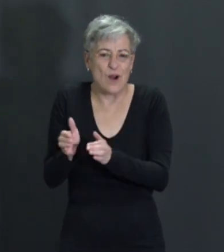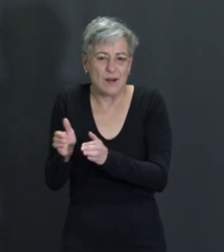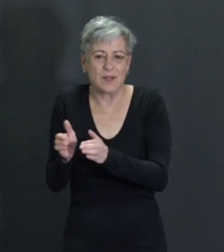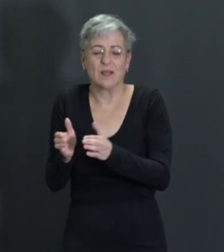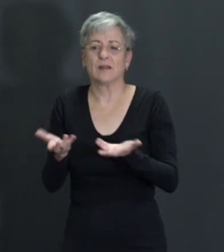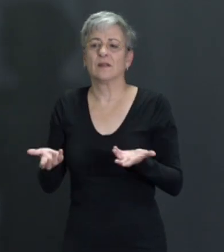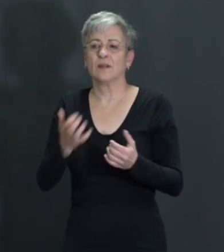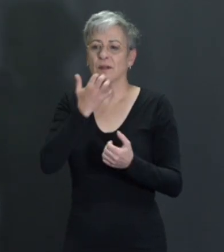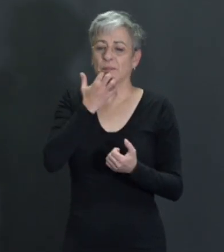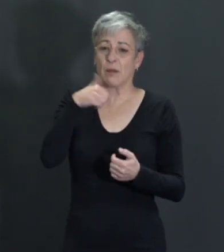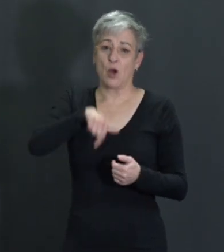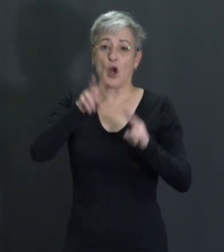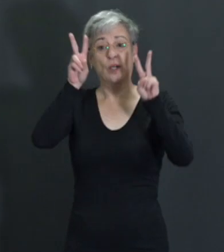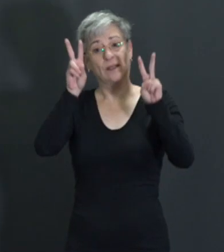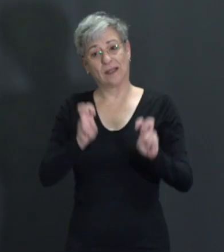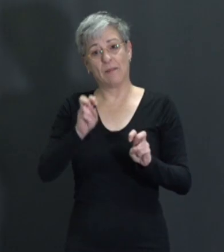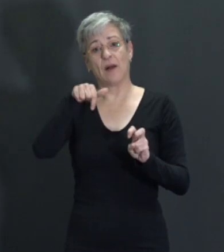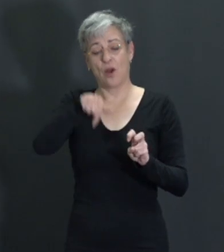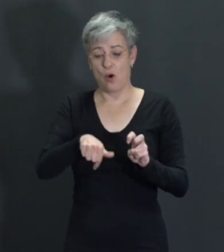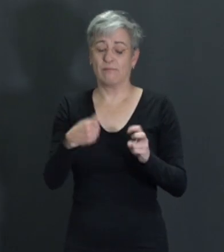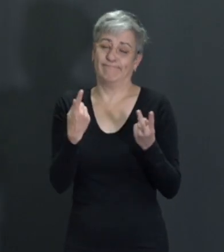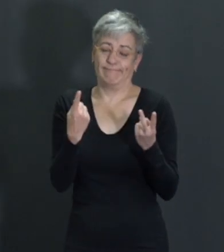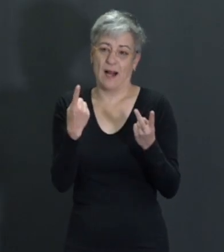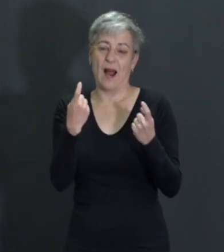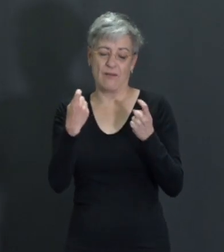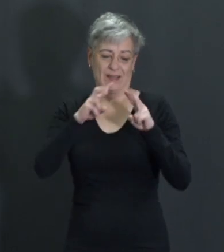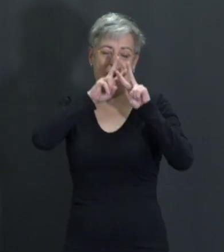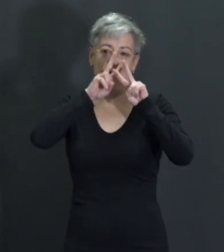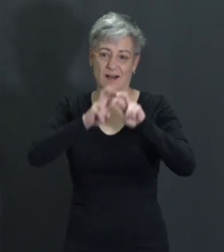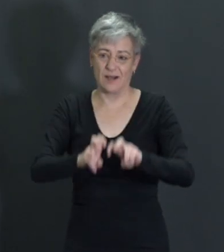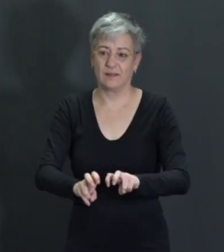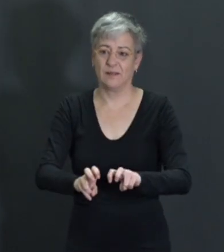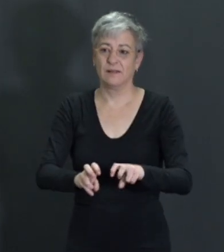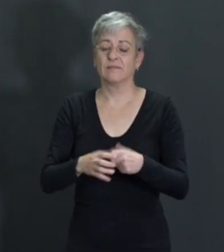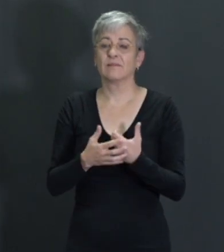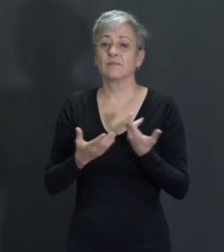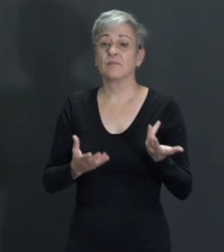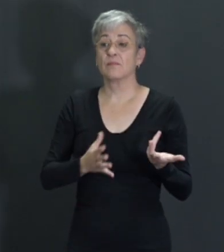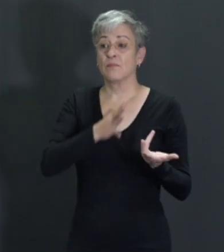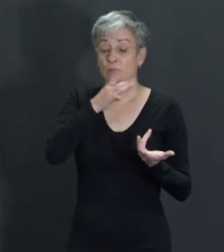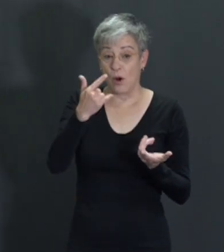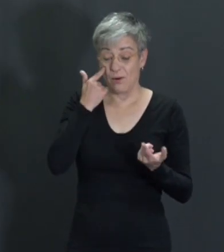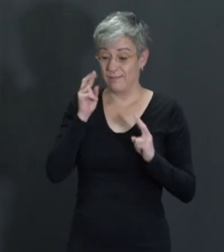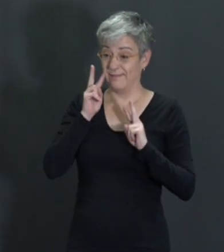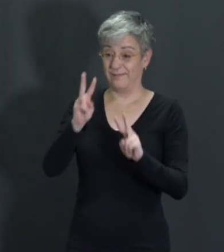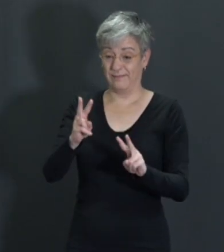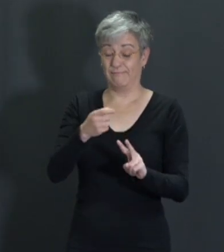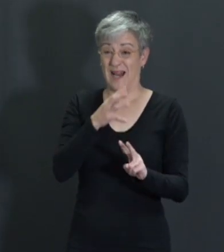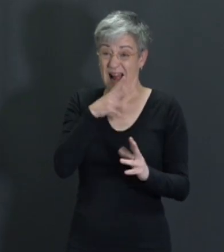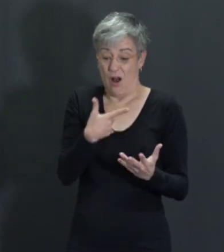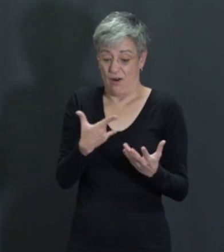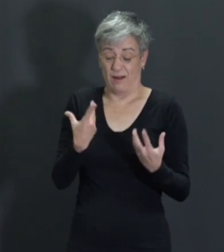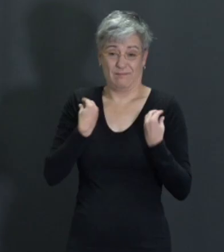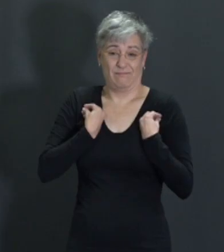por ejemplo, el tema de hoy merece la pena analizar, justamente observando la catástrofe que estamos viviendo,